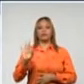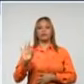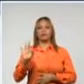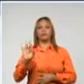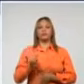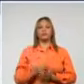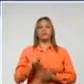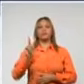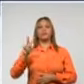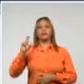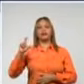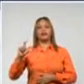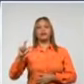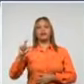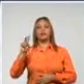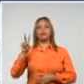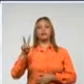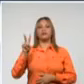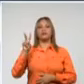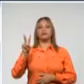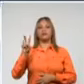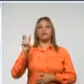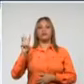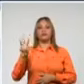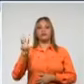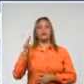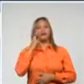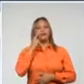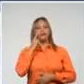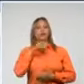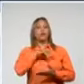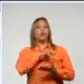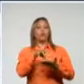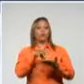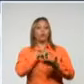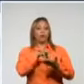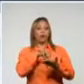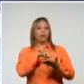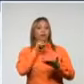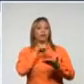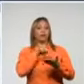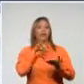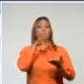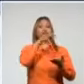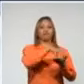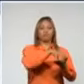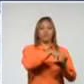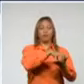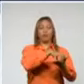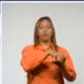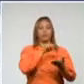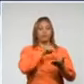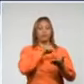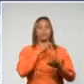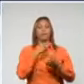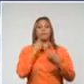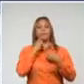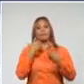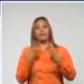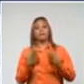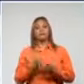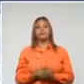Clara 223, fíjense que son los lugares donde tenemos algún foco, algún evento,